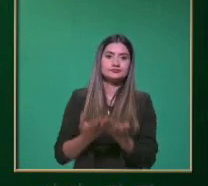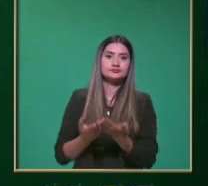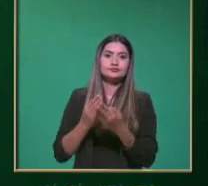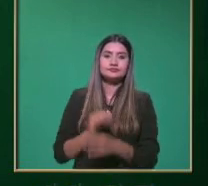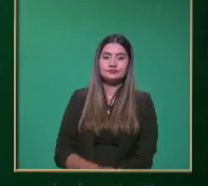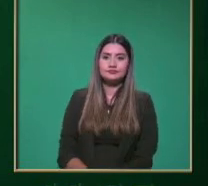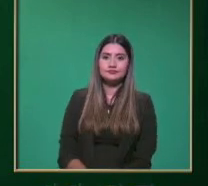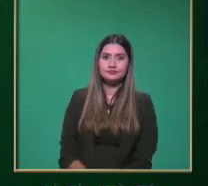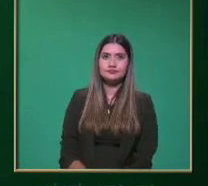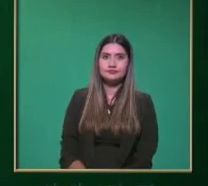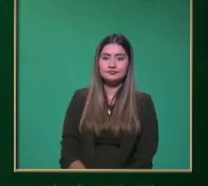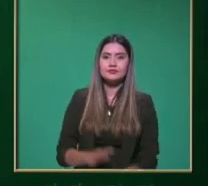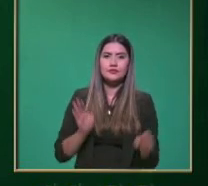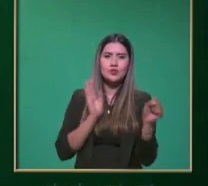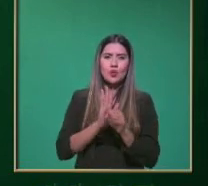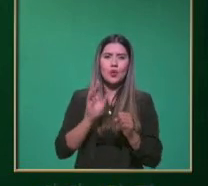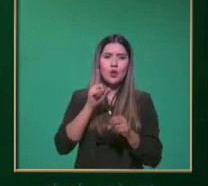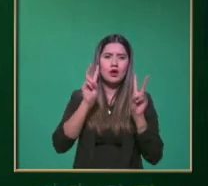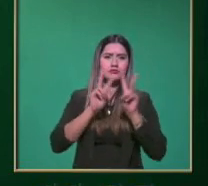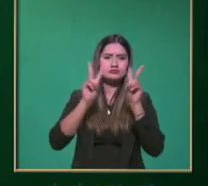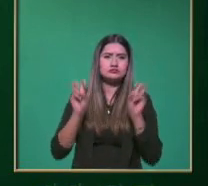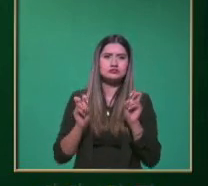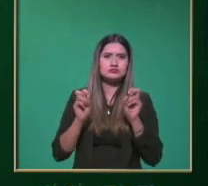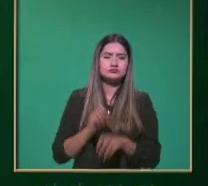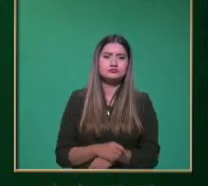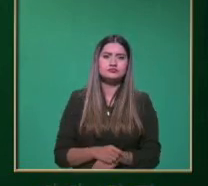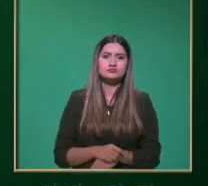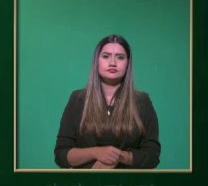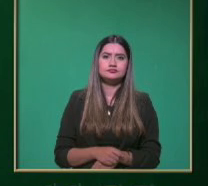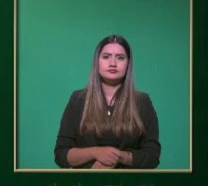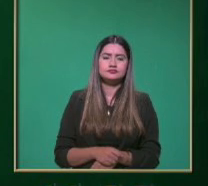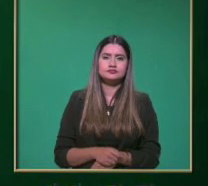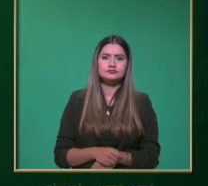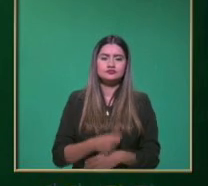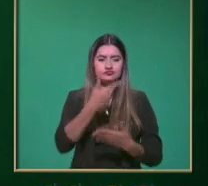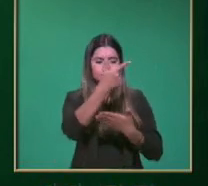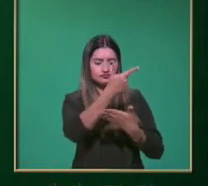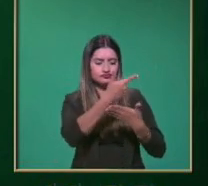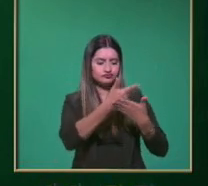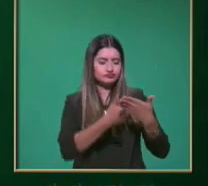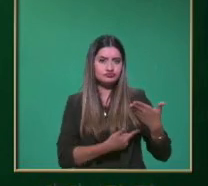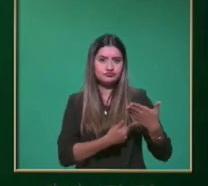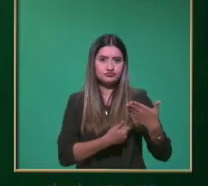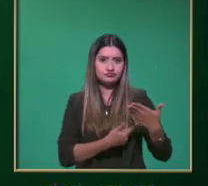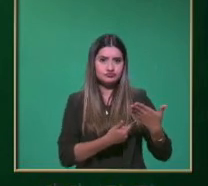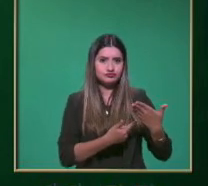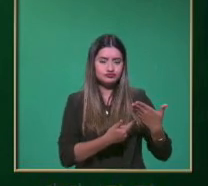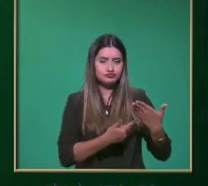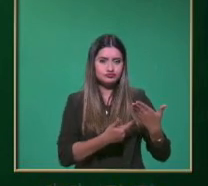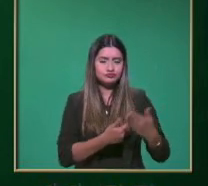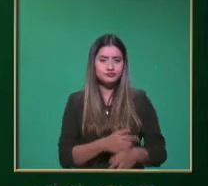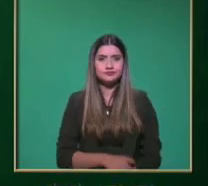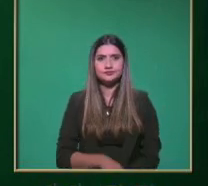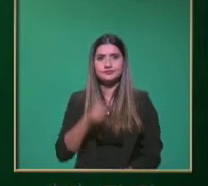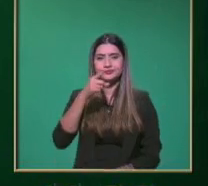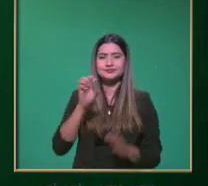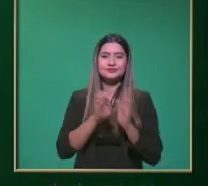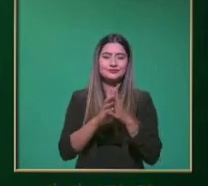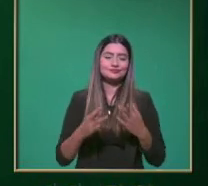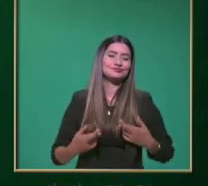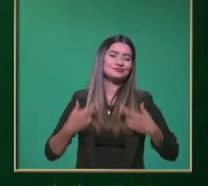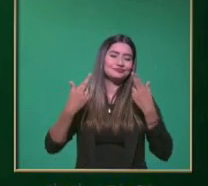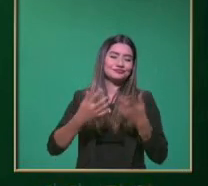es el que tenemos aquí, maestra? Es un instructivo. Seguramente nuestros niños sí lo conocen, porque cuando nos regalan un